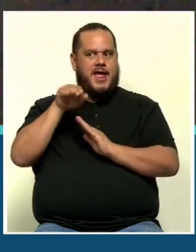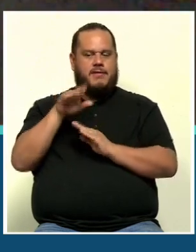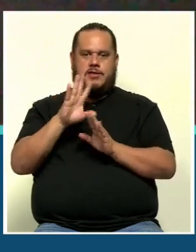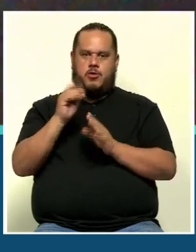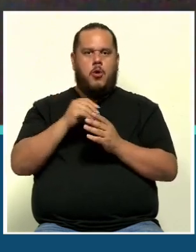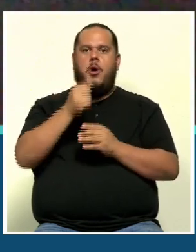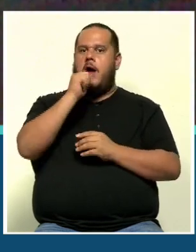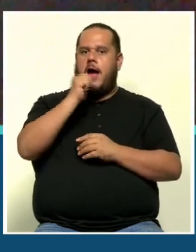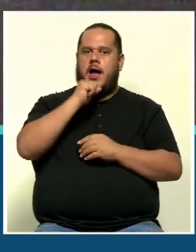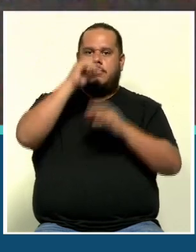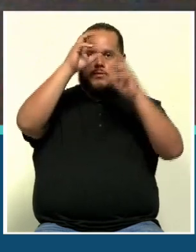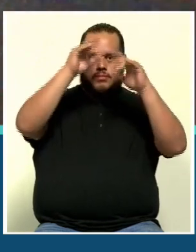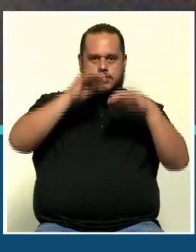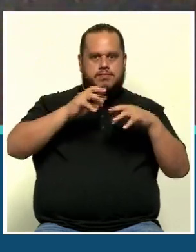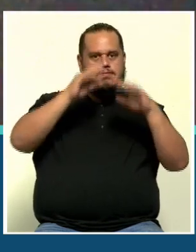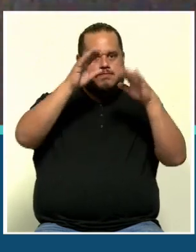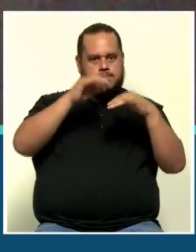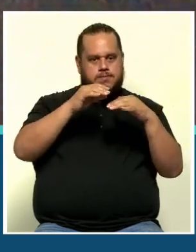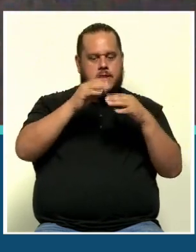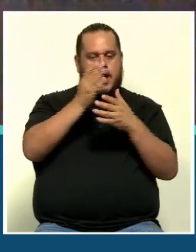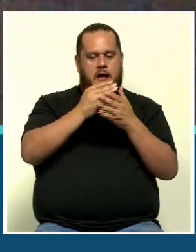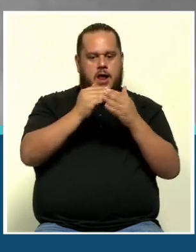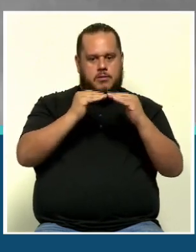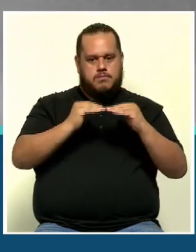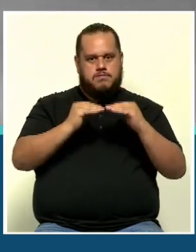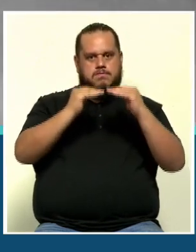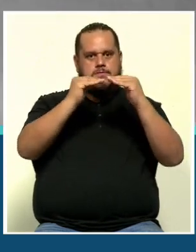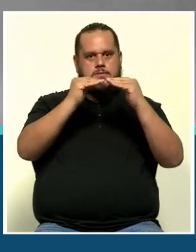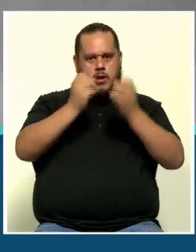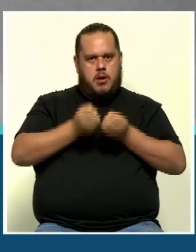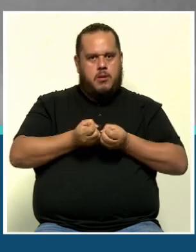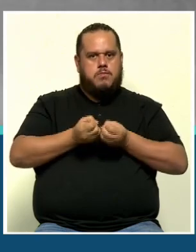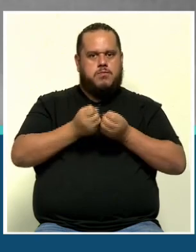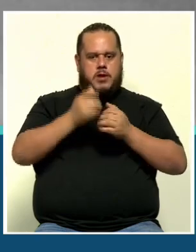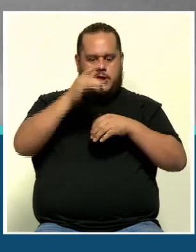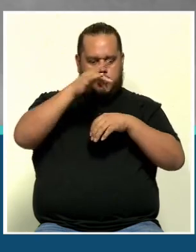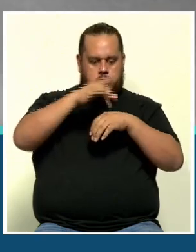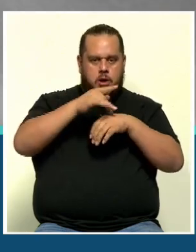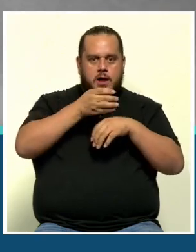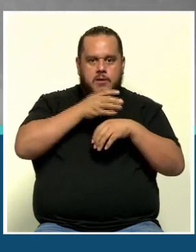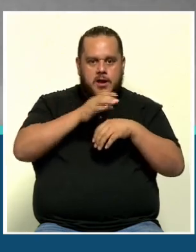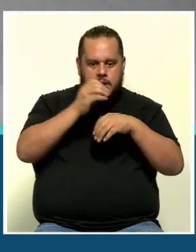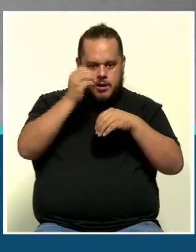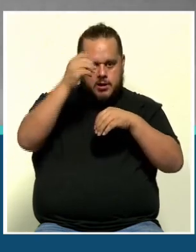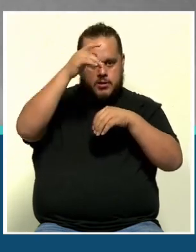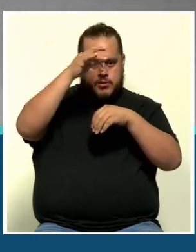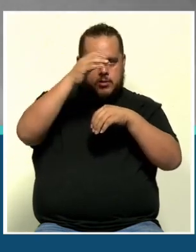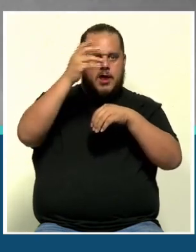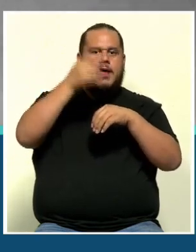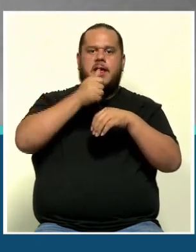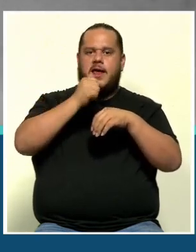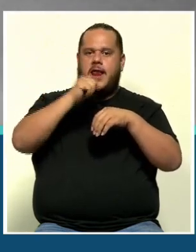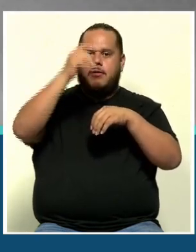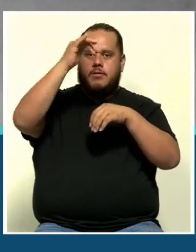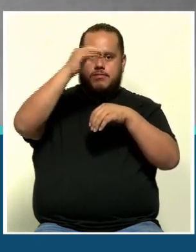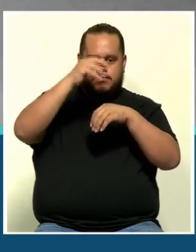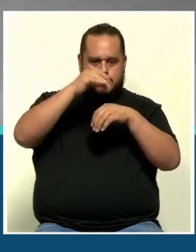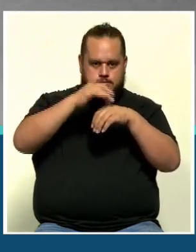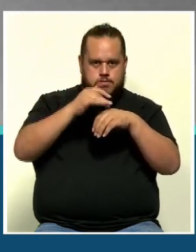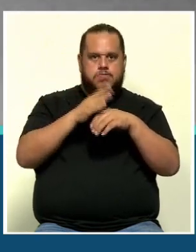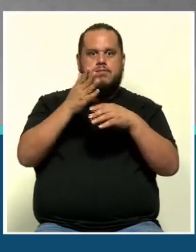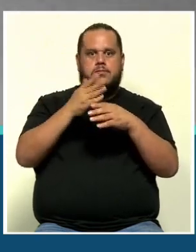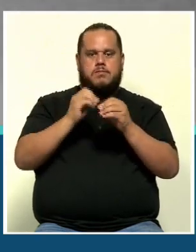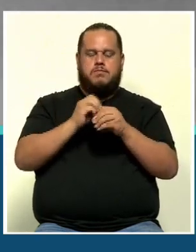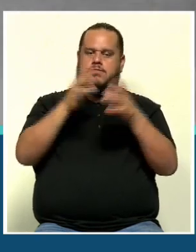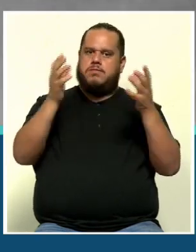infiltra, cuando llega a un cierto volumen, explota o toca y explota. Sí, vamos a hacer una pausa en la